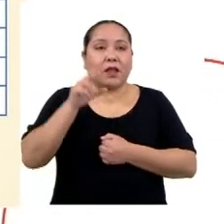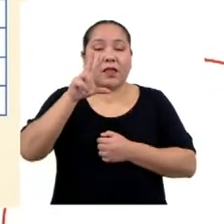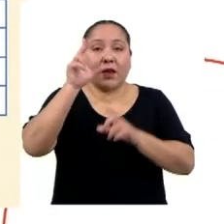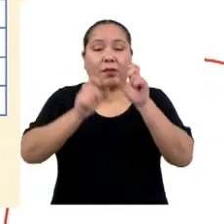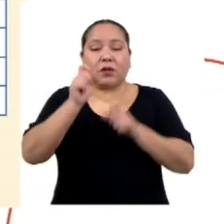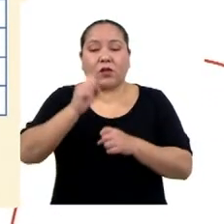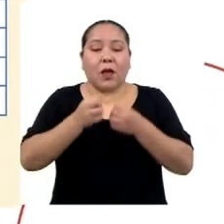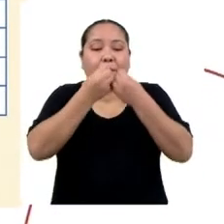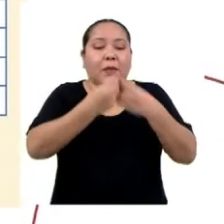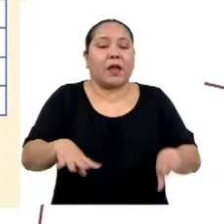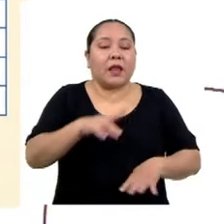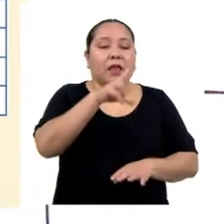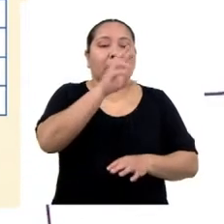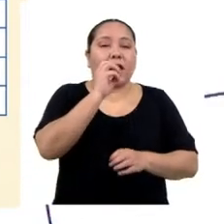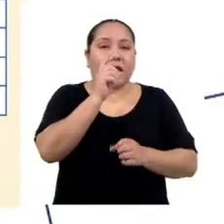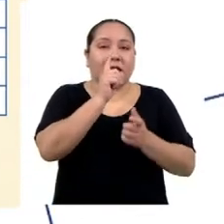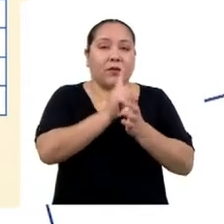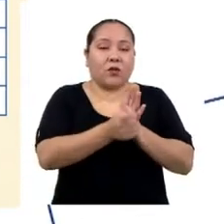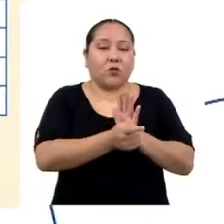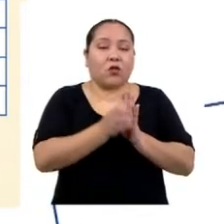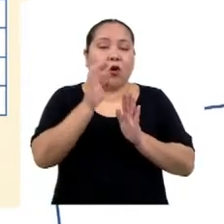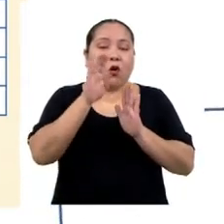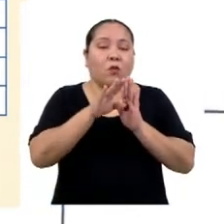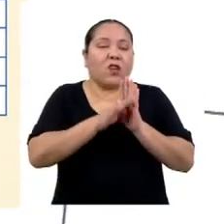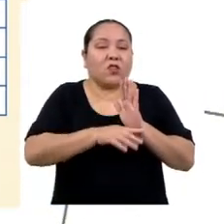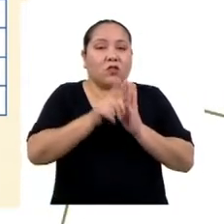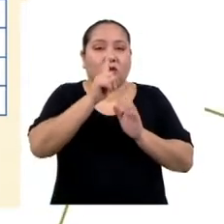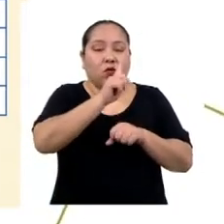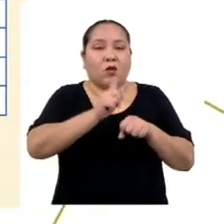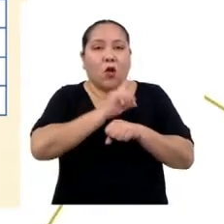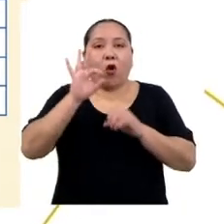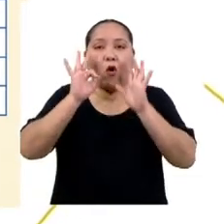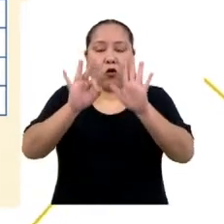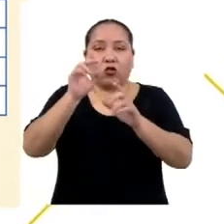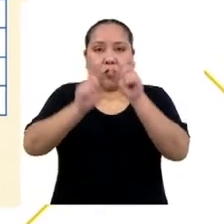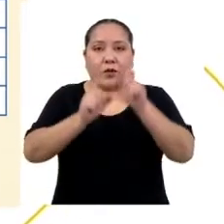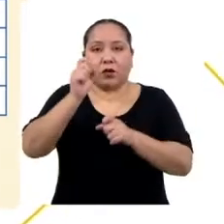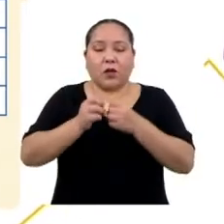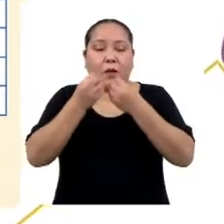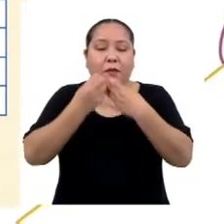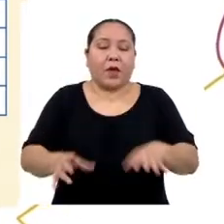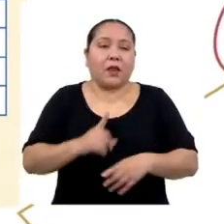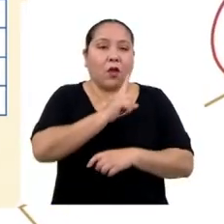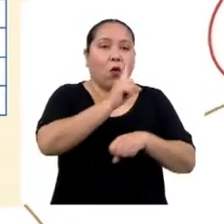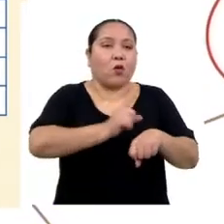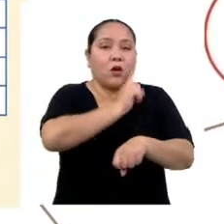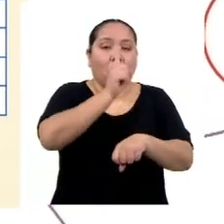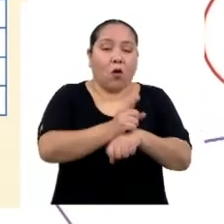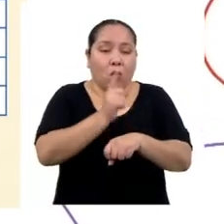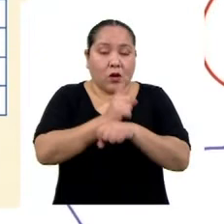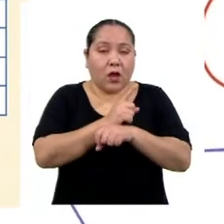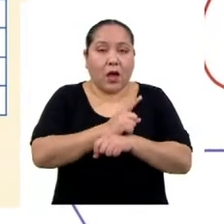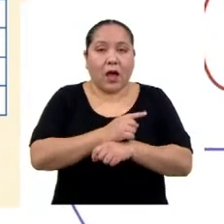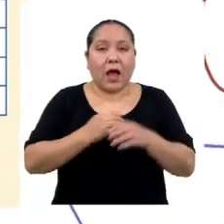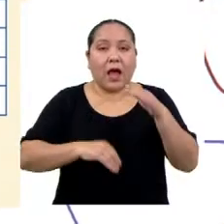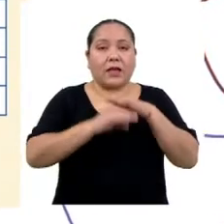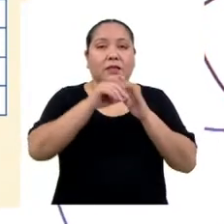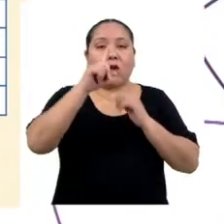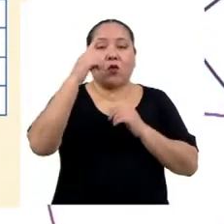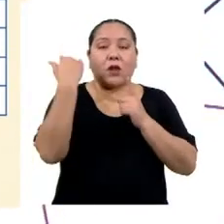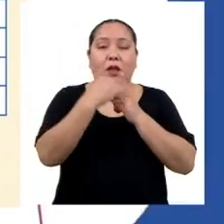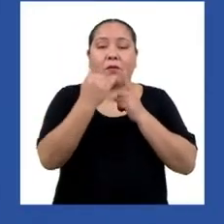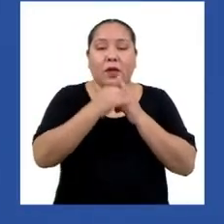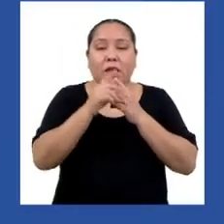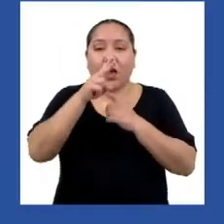media hora a menos de 1 hora. 8 personas respondieron que pierden desde 1 hora hasta 1 hora y